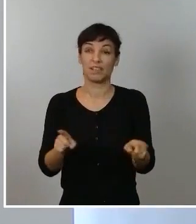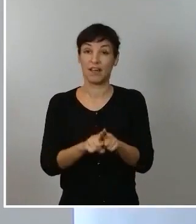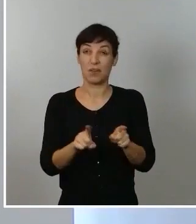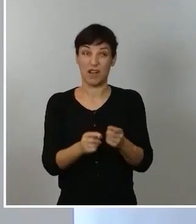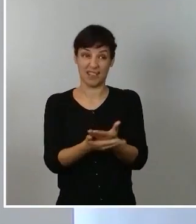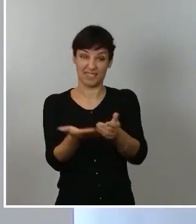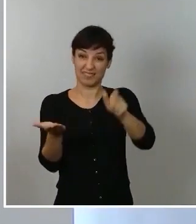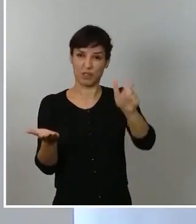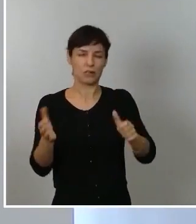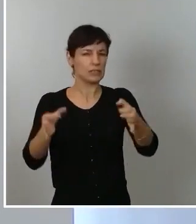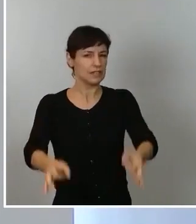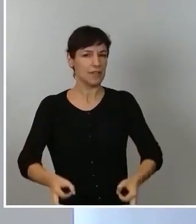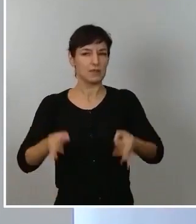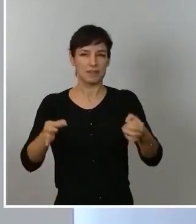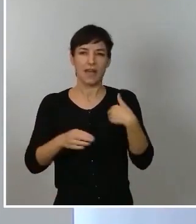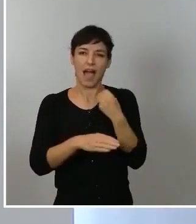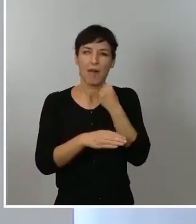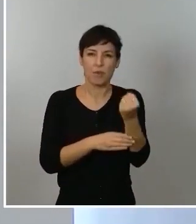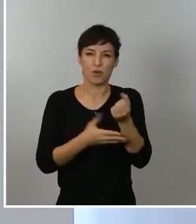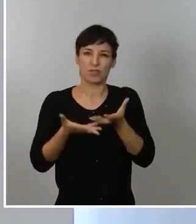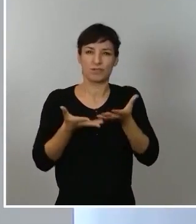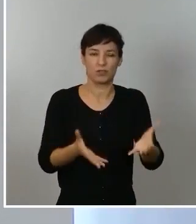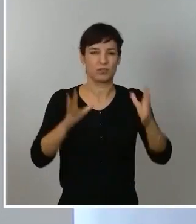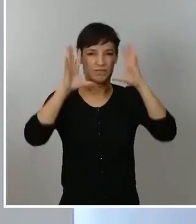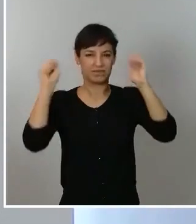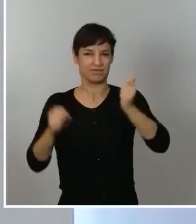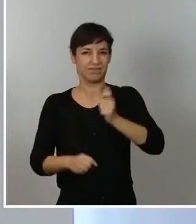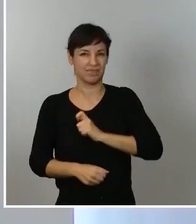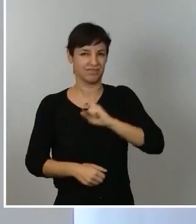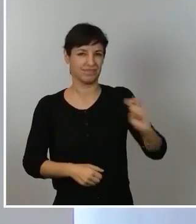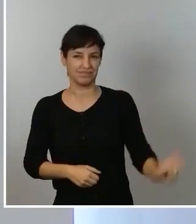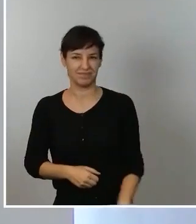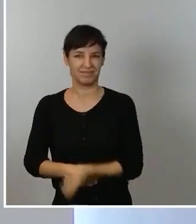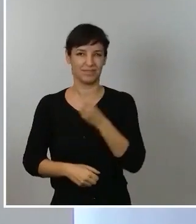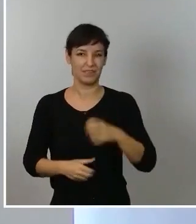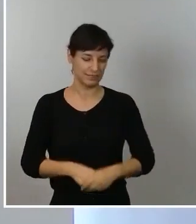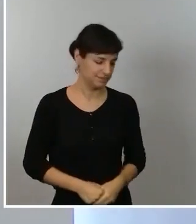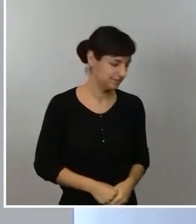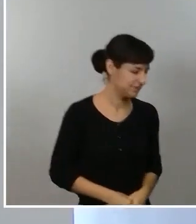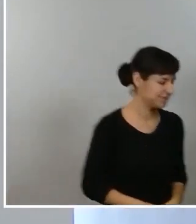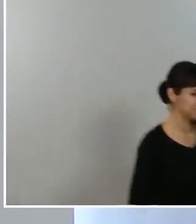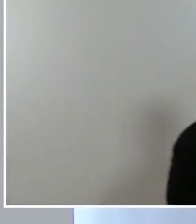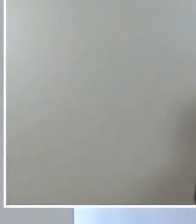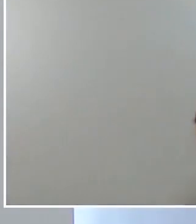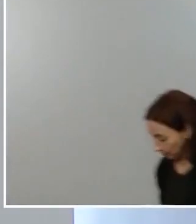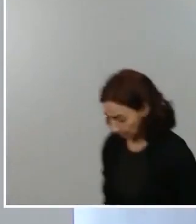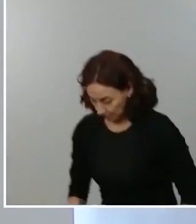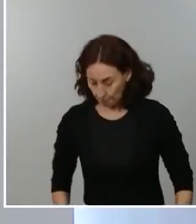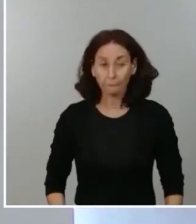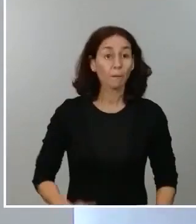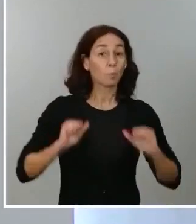e o auxilio das forzas e corpos de seguridade do Estado. Desde que começou esta pandemia,